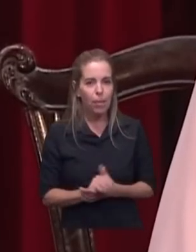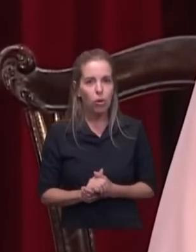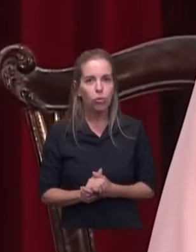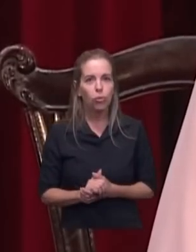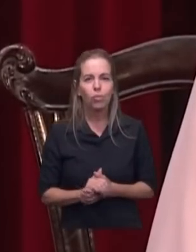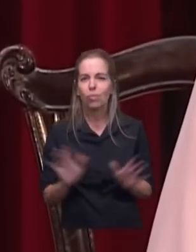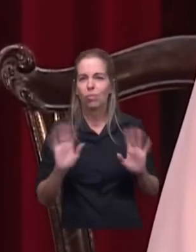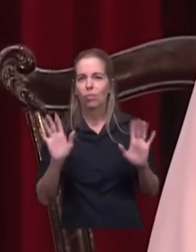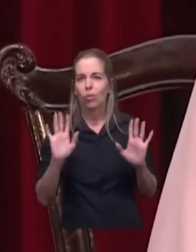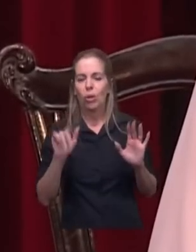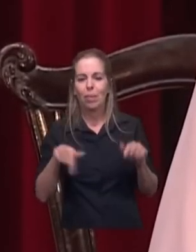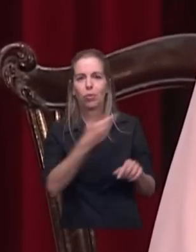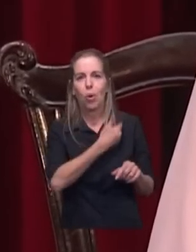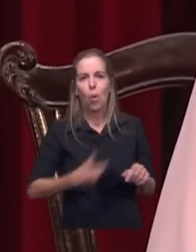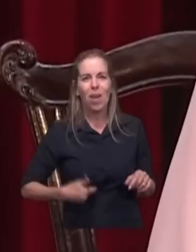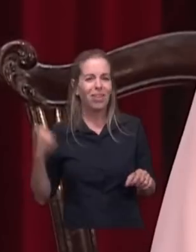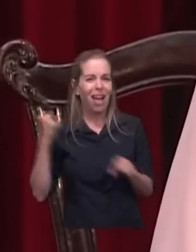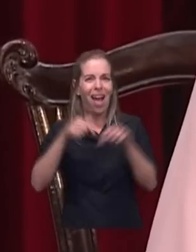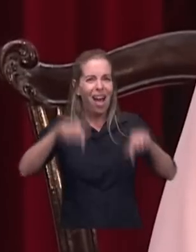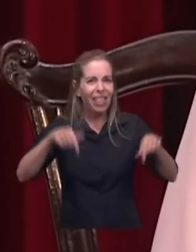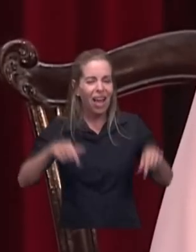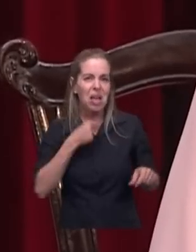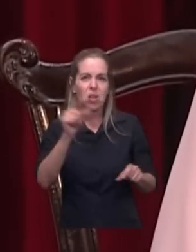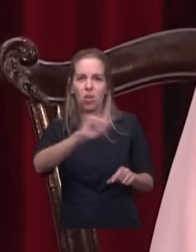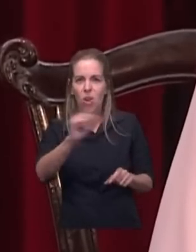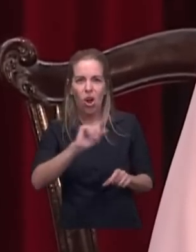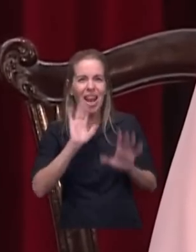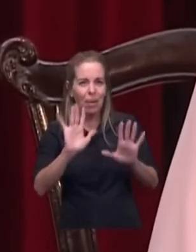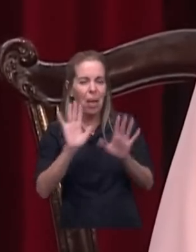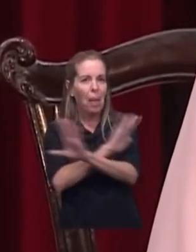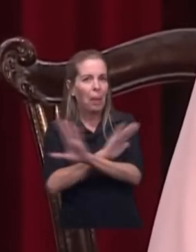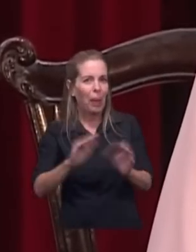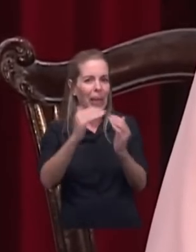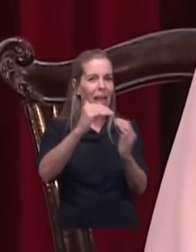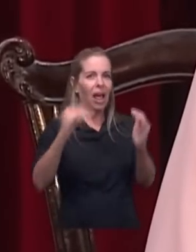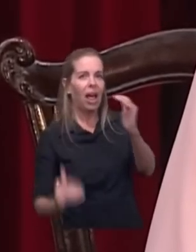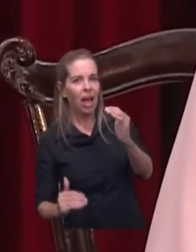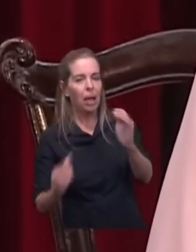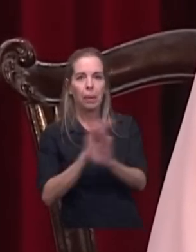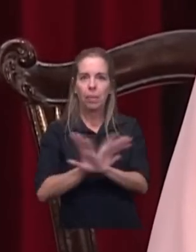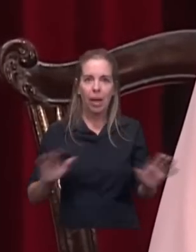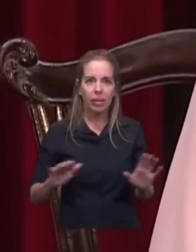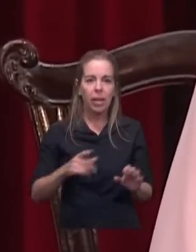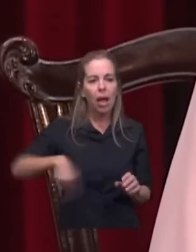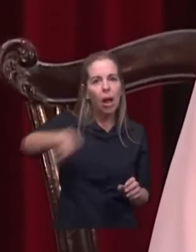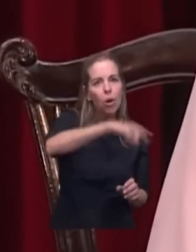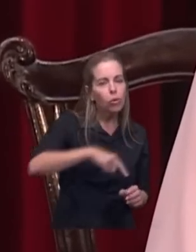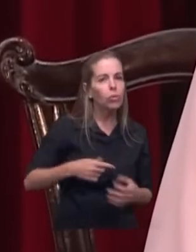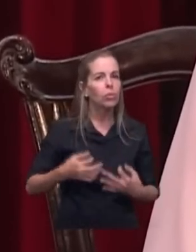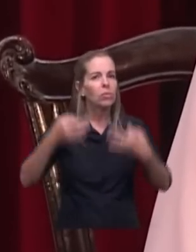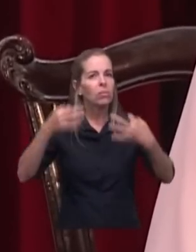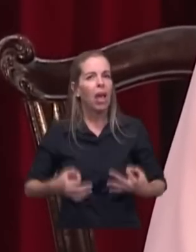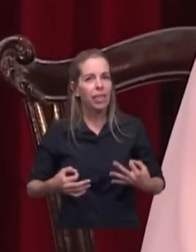no hemos llegado hasta aquí, no queremos perpetuar tanta injusticia. Nosotros,